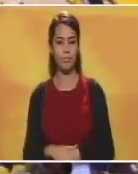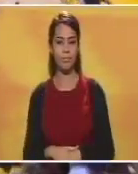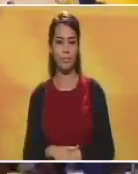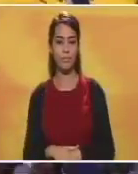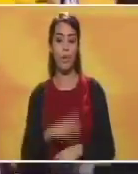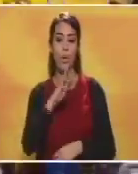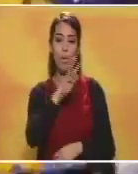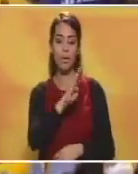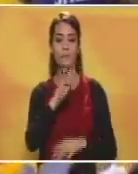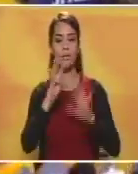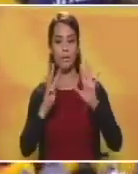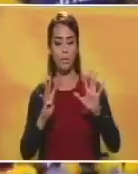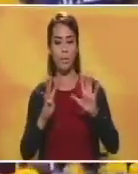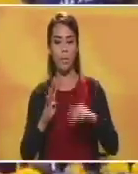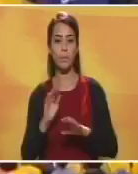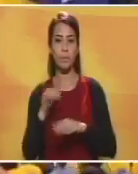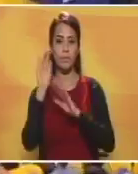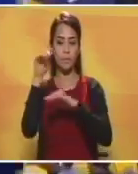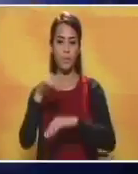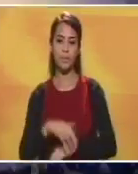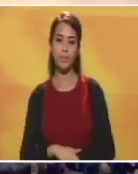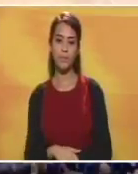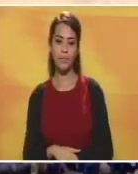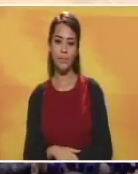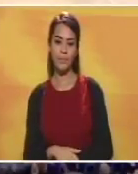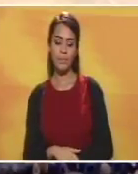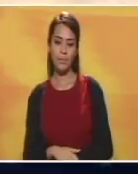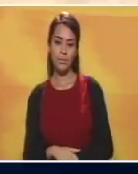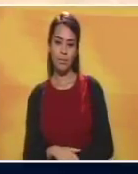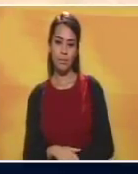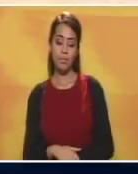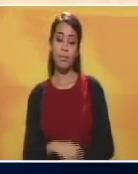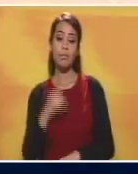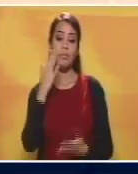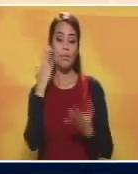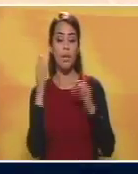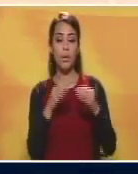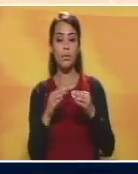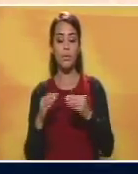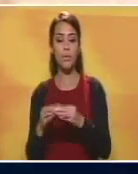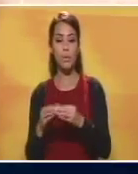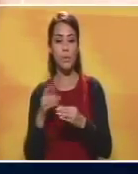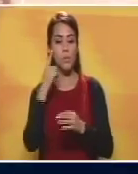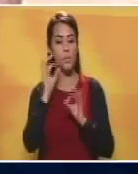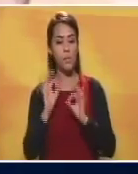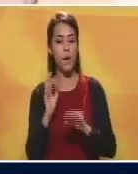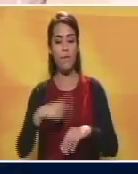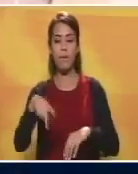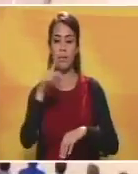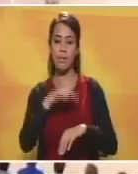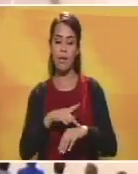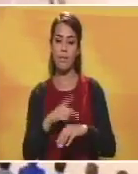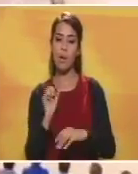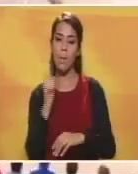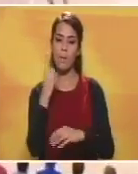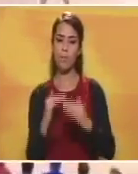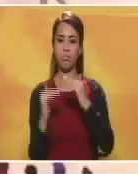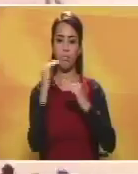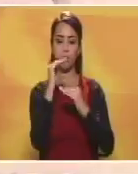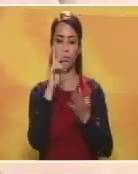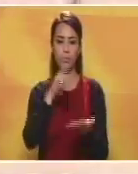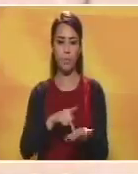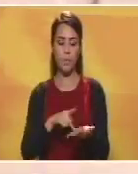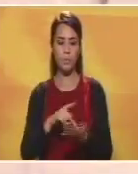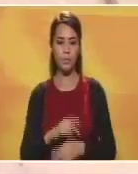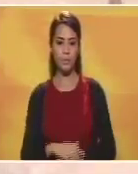anotaron 49 unidades. Y en Pensilvania, los Sixers de Filadelfia se convirtieron en los primeros clasificados del sembrado oeste tras dejar